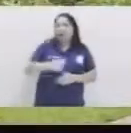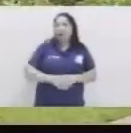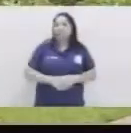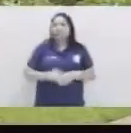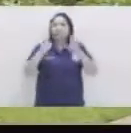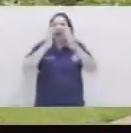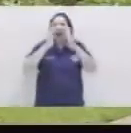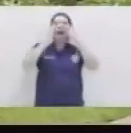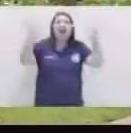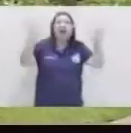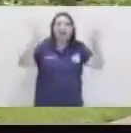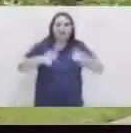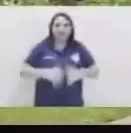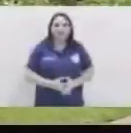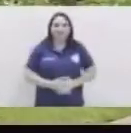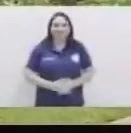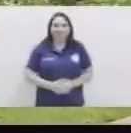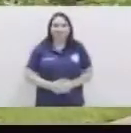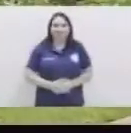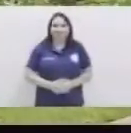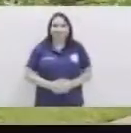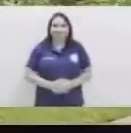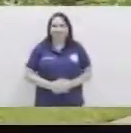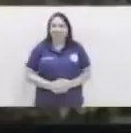gritar o gritar.